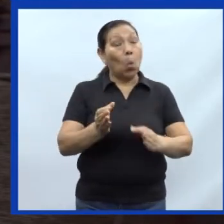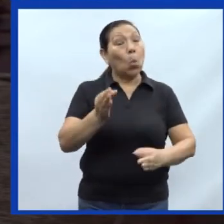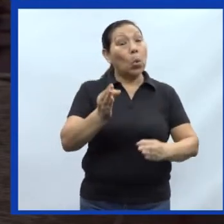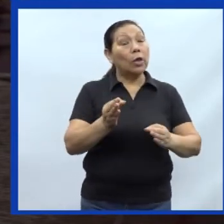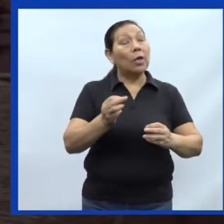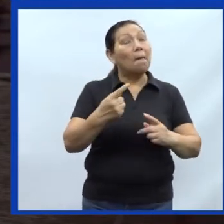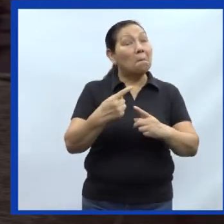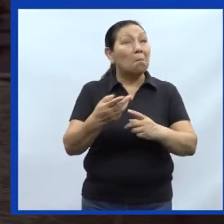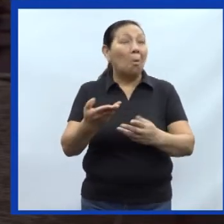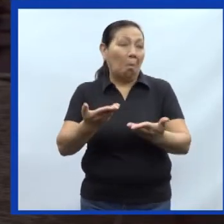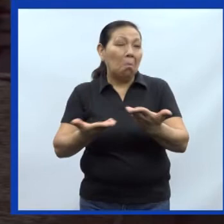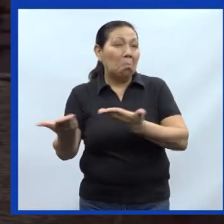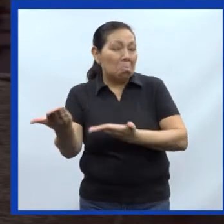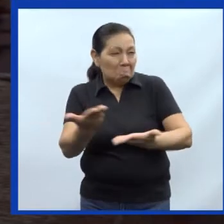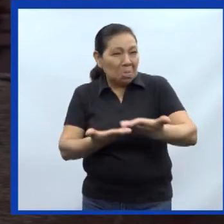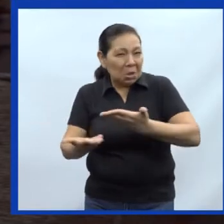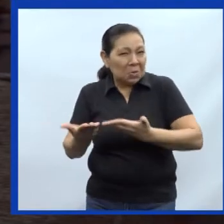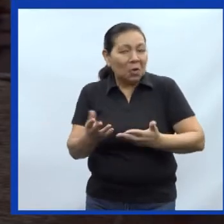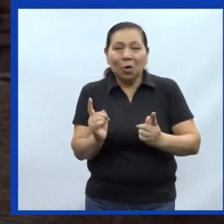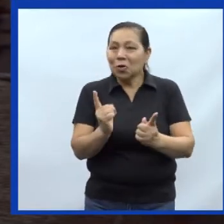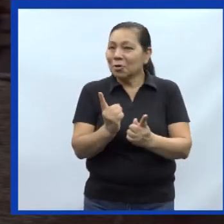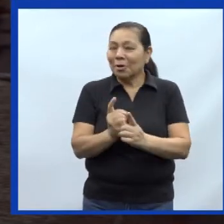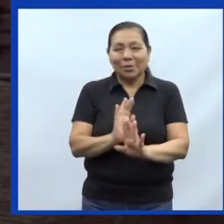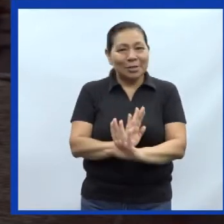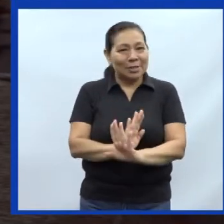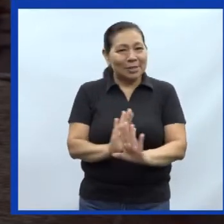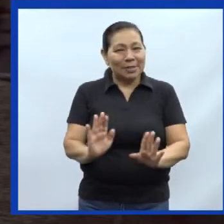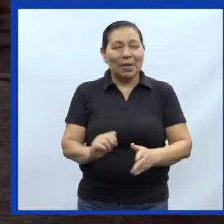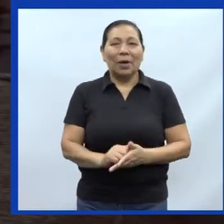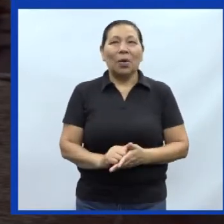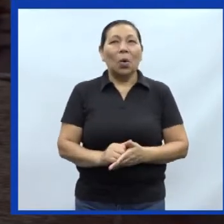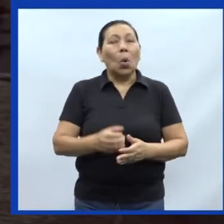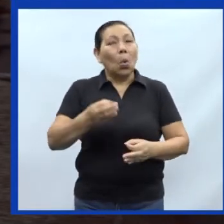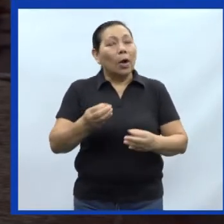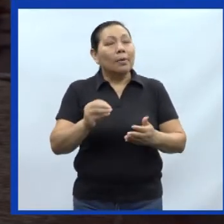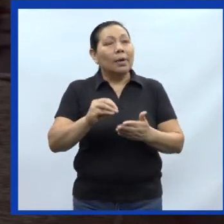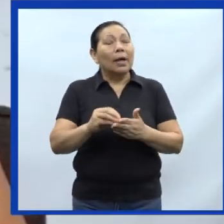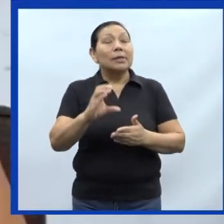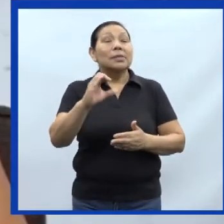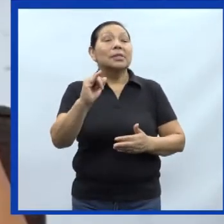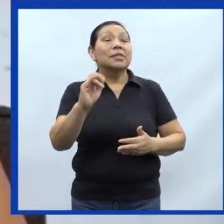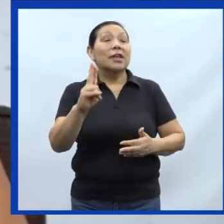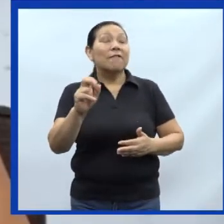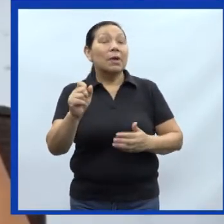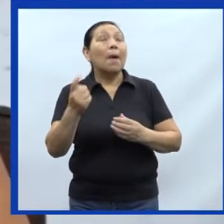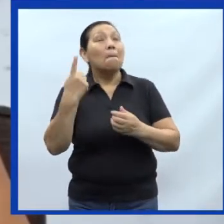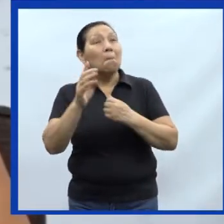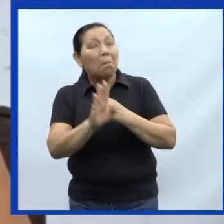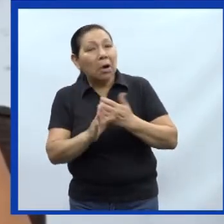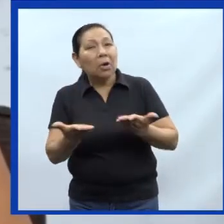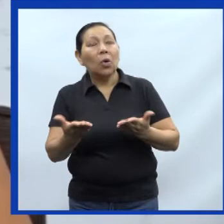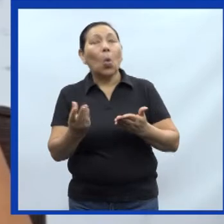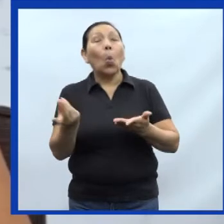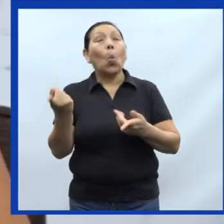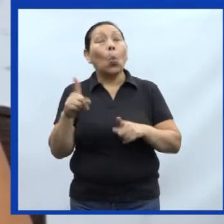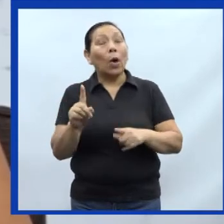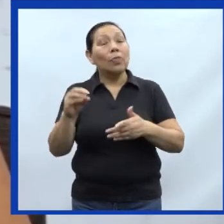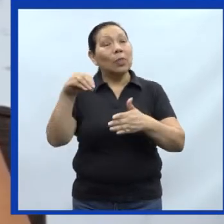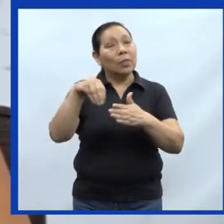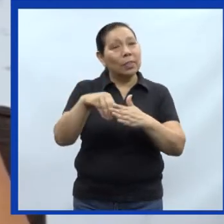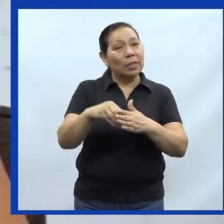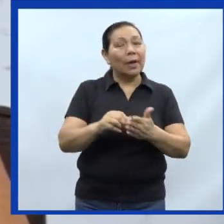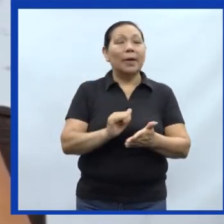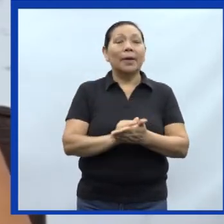juzgados mixtos donde no se encuentre una judicatura civil para materias de amparo, data y cumplimiento y